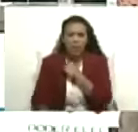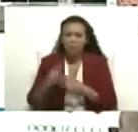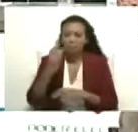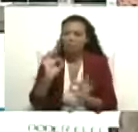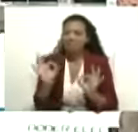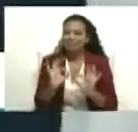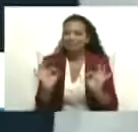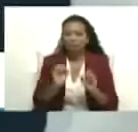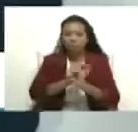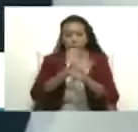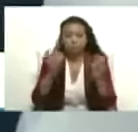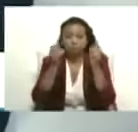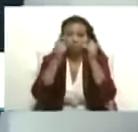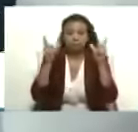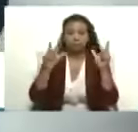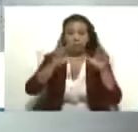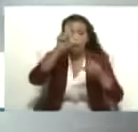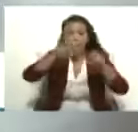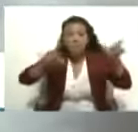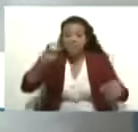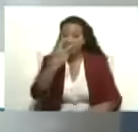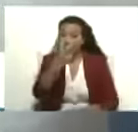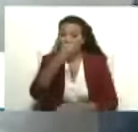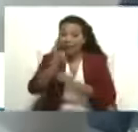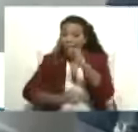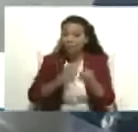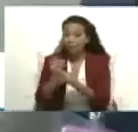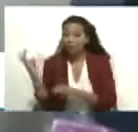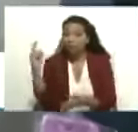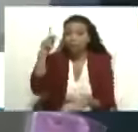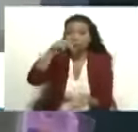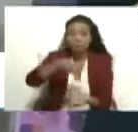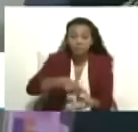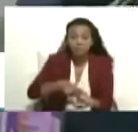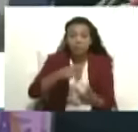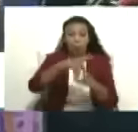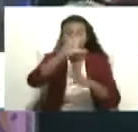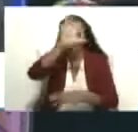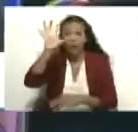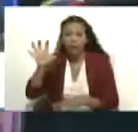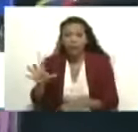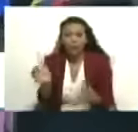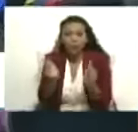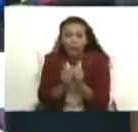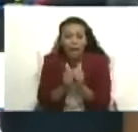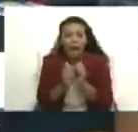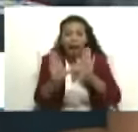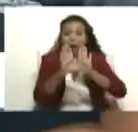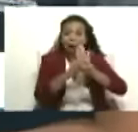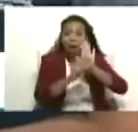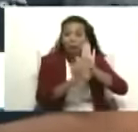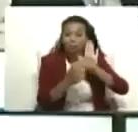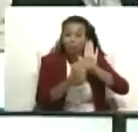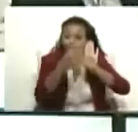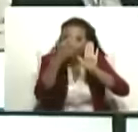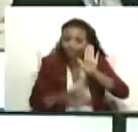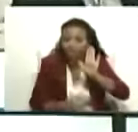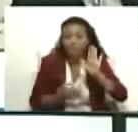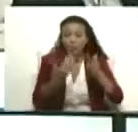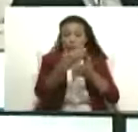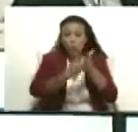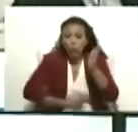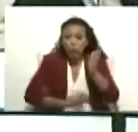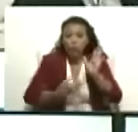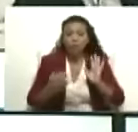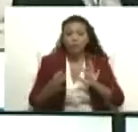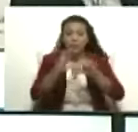sorprende incluso a muchos de los visitantes que tenemos hoy aquí. Apegado, por supuesto, al hilo